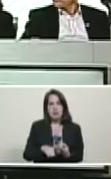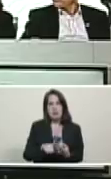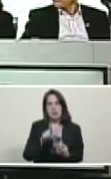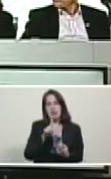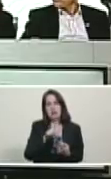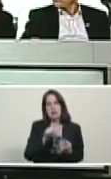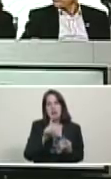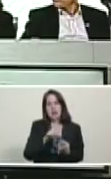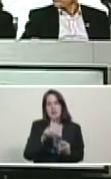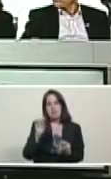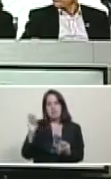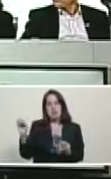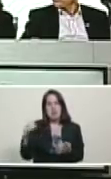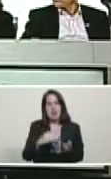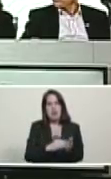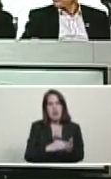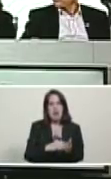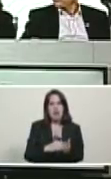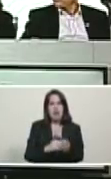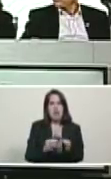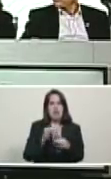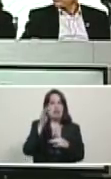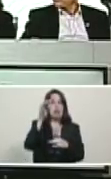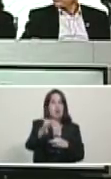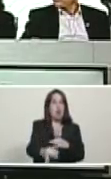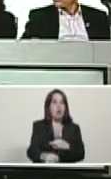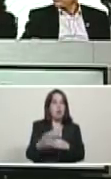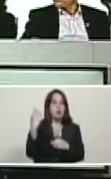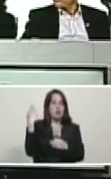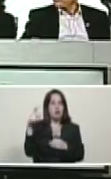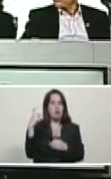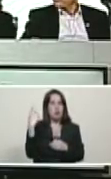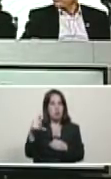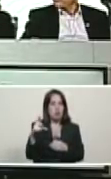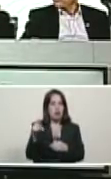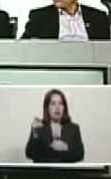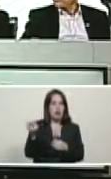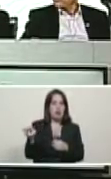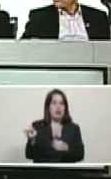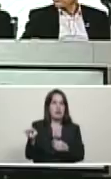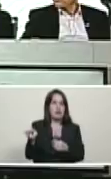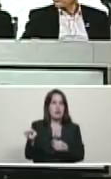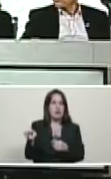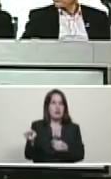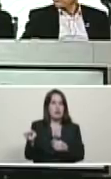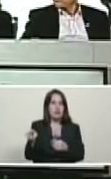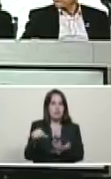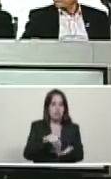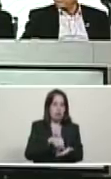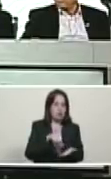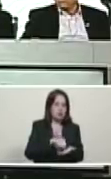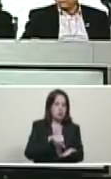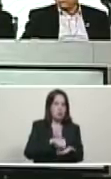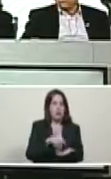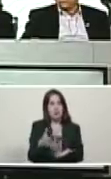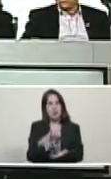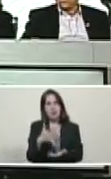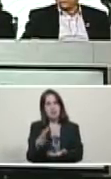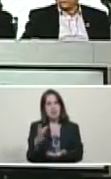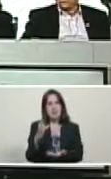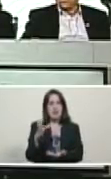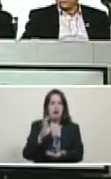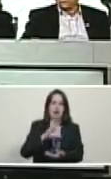km por lo menos de cúcuta verdad poco más de 1000 km es una ciudad muy parecida a caracas de